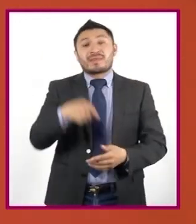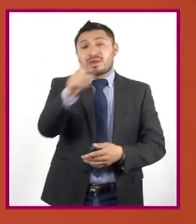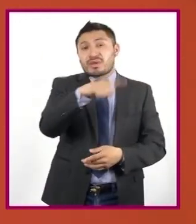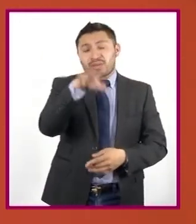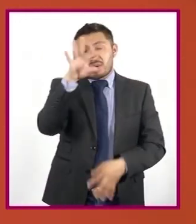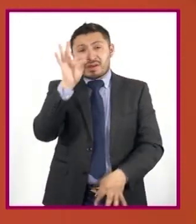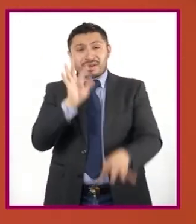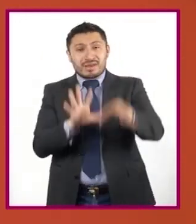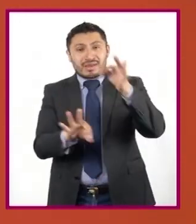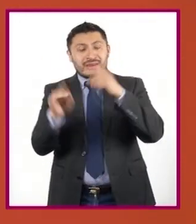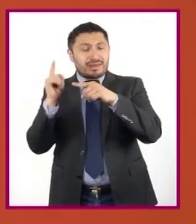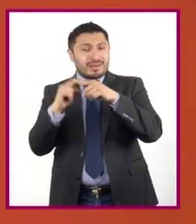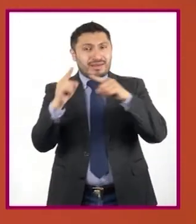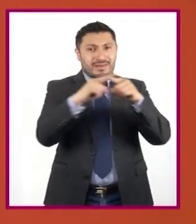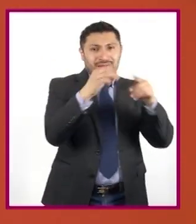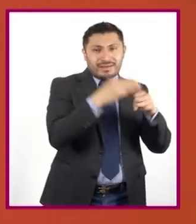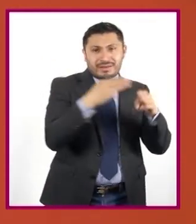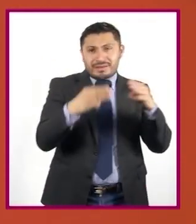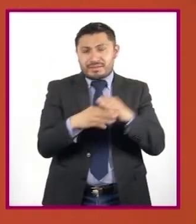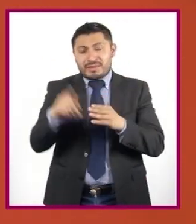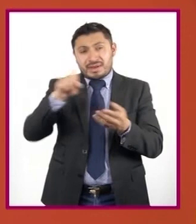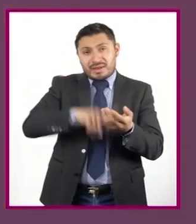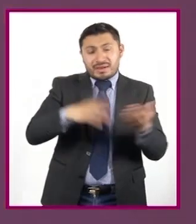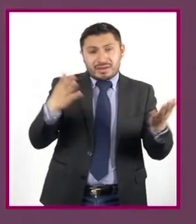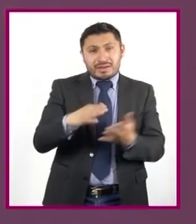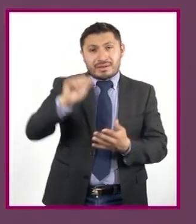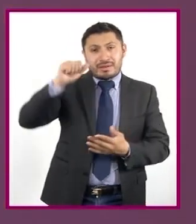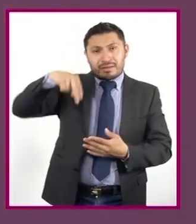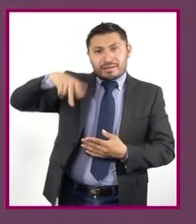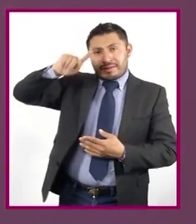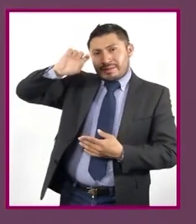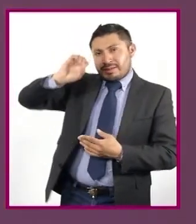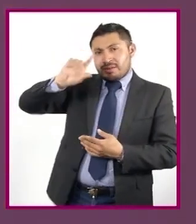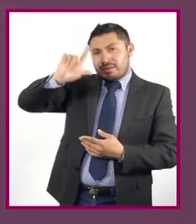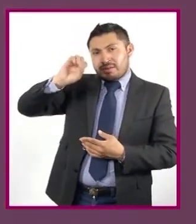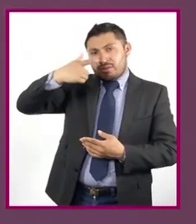Seleccionen diferentes materiales para su antología, ya